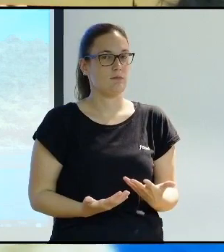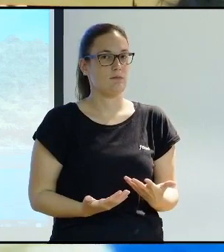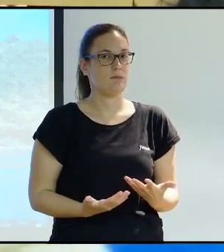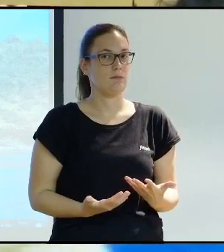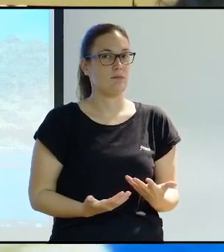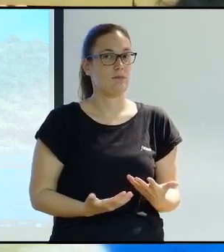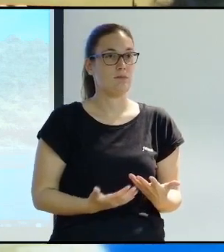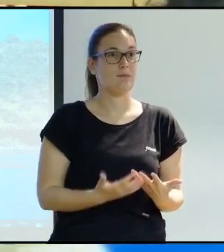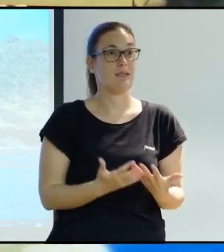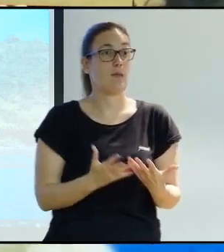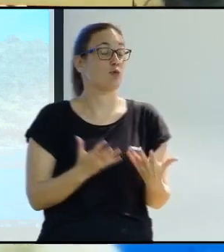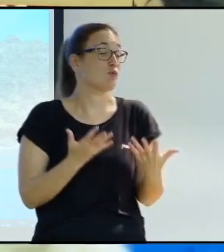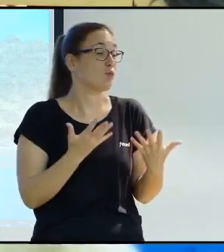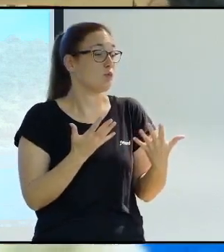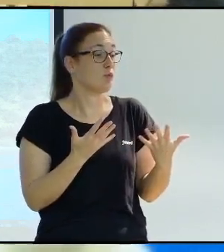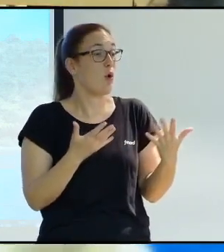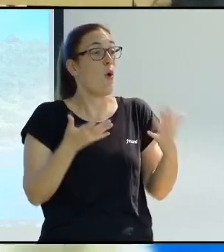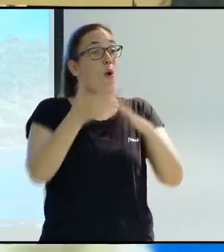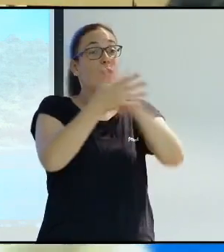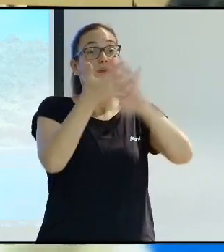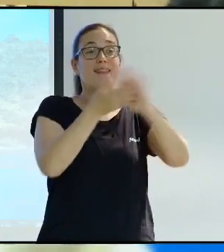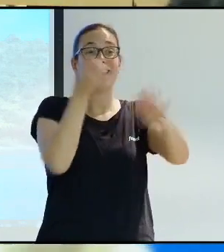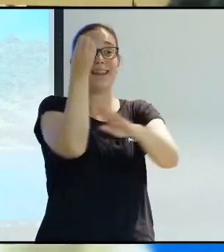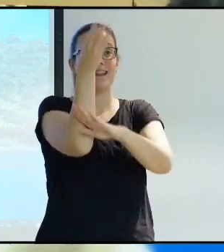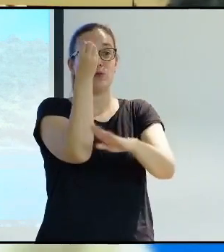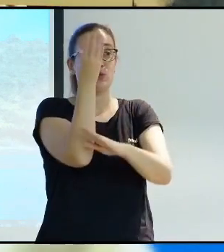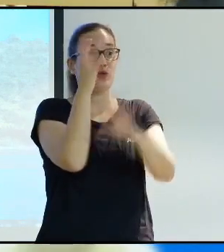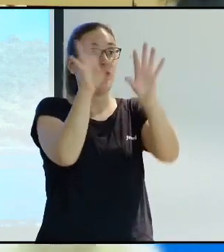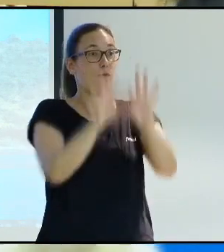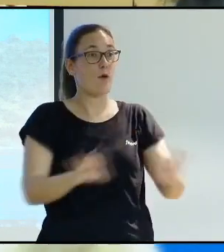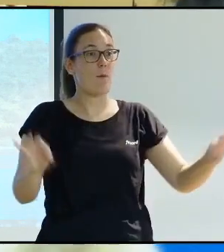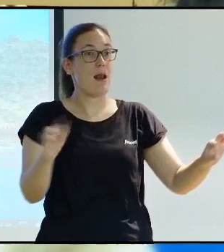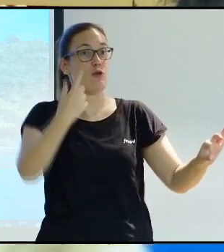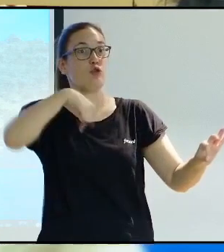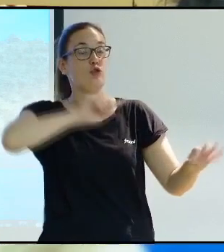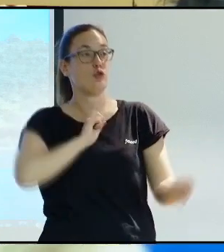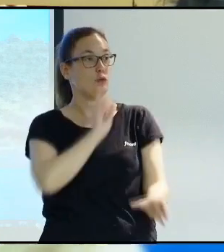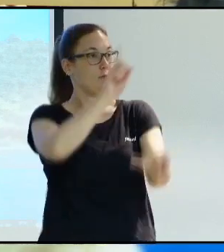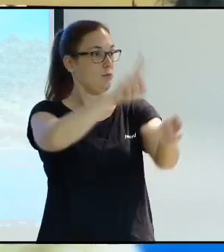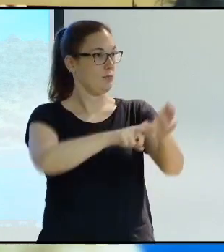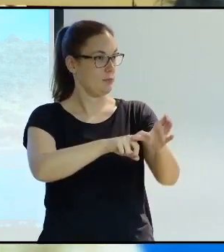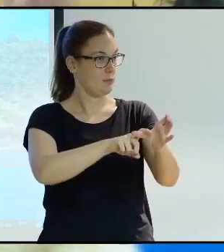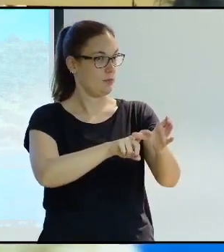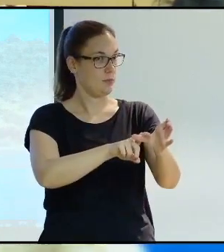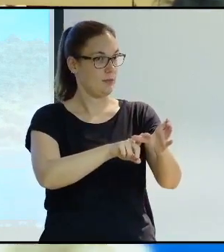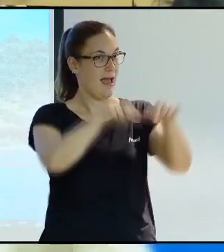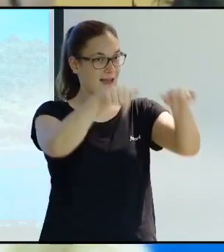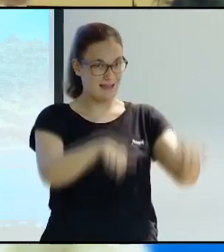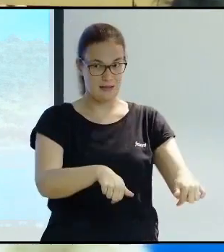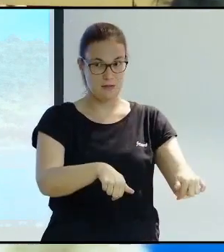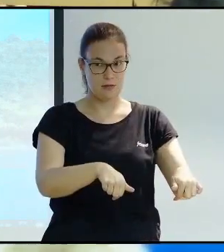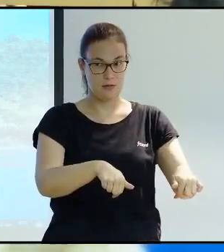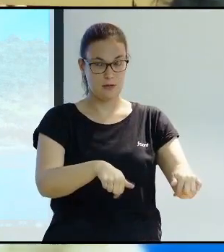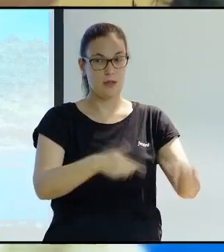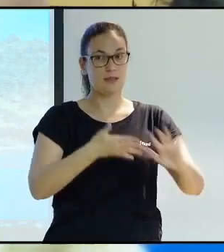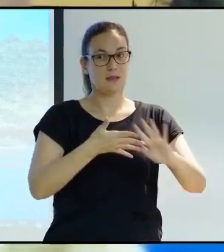Porque estamos imbuidos en un discurso, en una formalidad. Y eso nos hace obviar que nuestros cuerpos